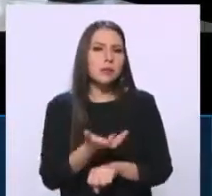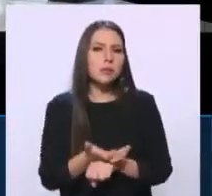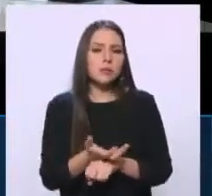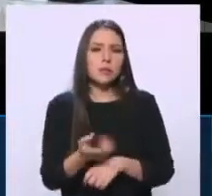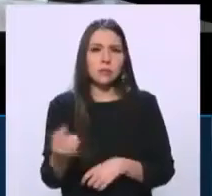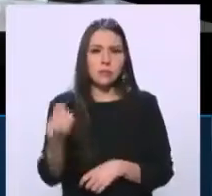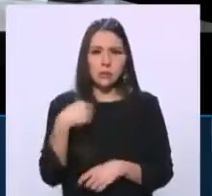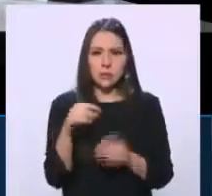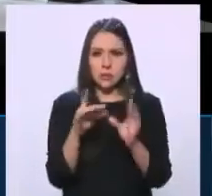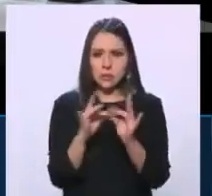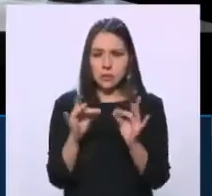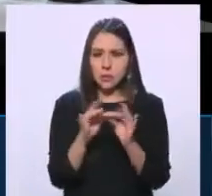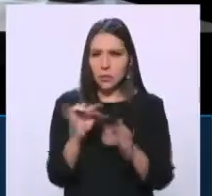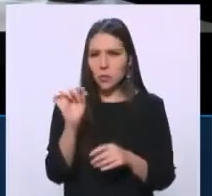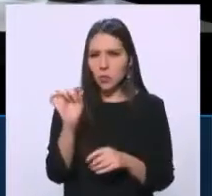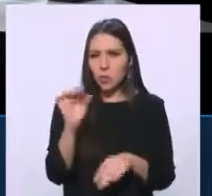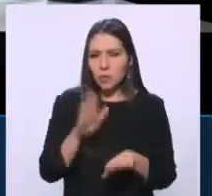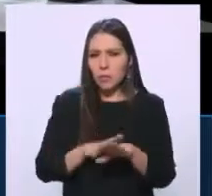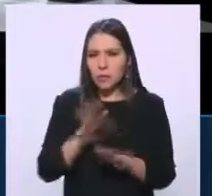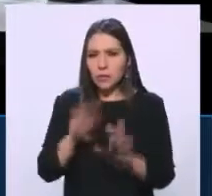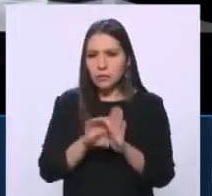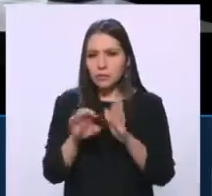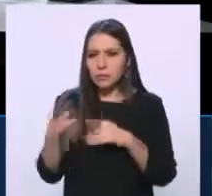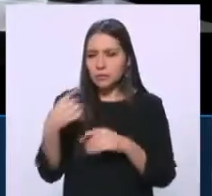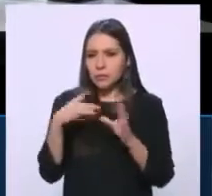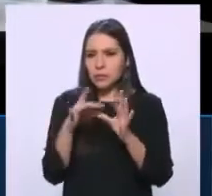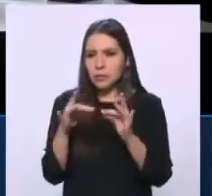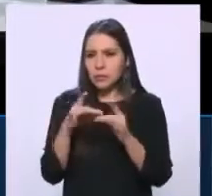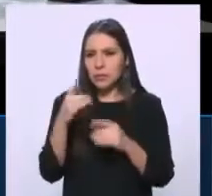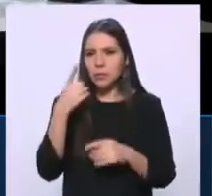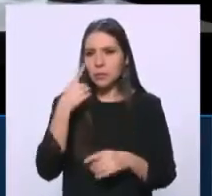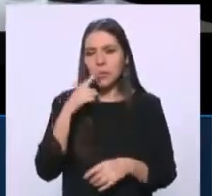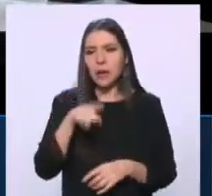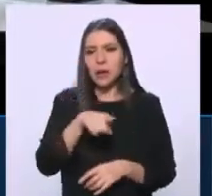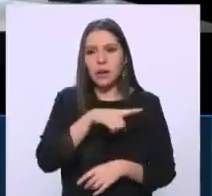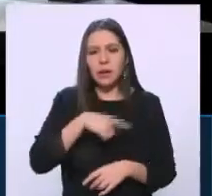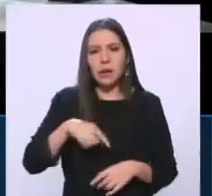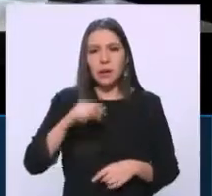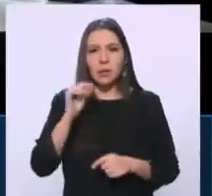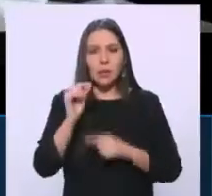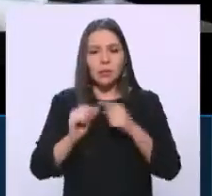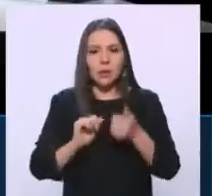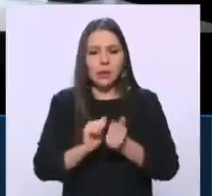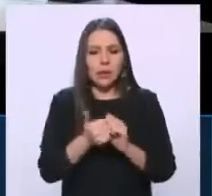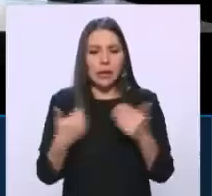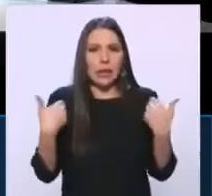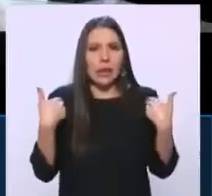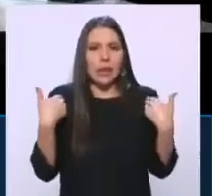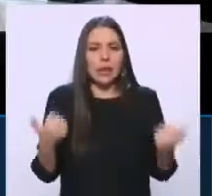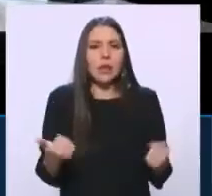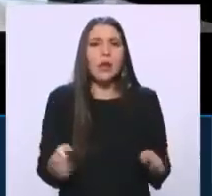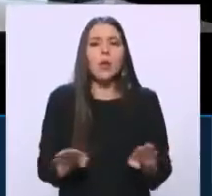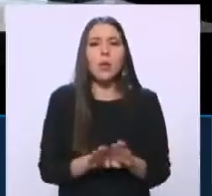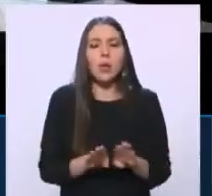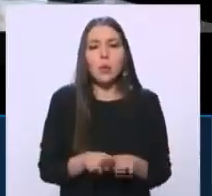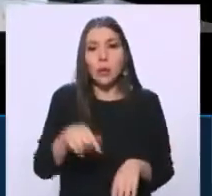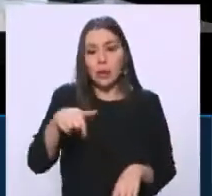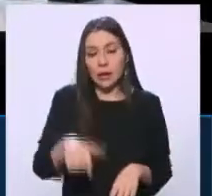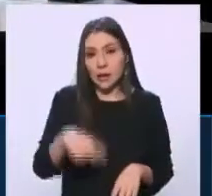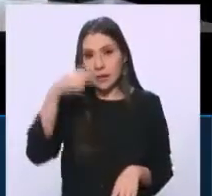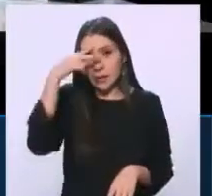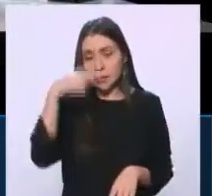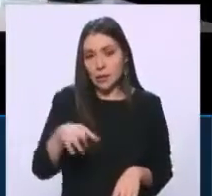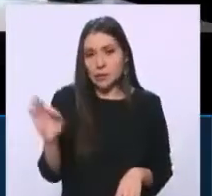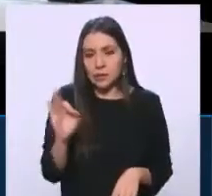puedes hablar tantitito para cerrar, justo que creo que eso nos permitiría dimensionar de qué manera aquí en México eso